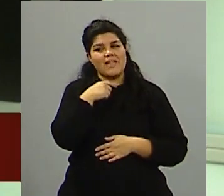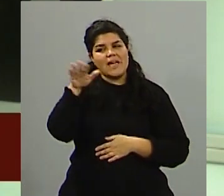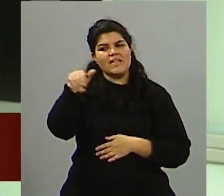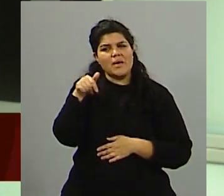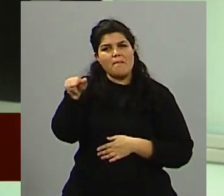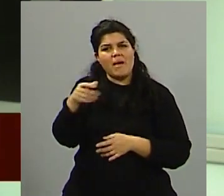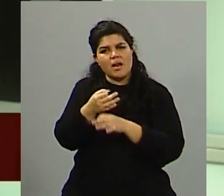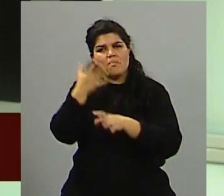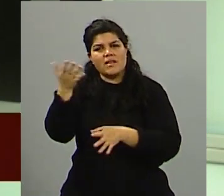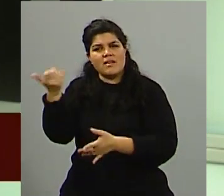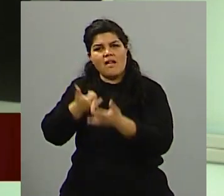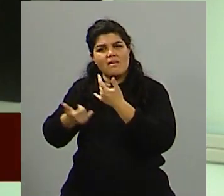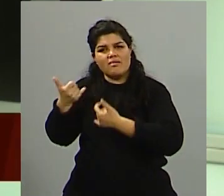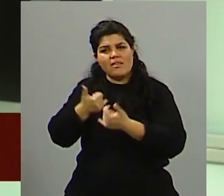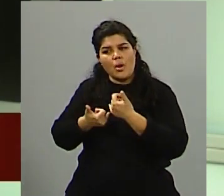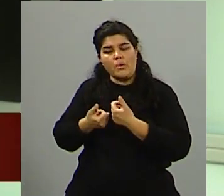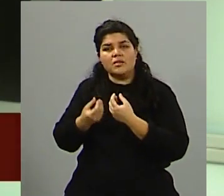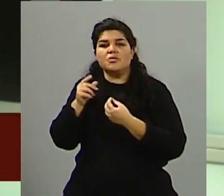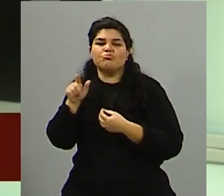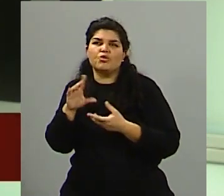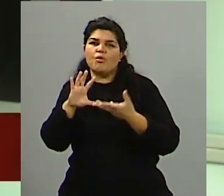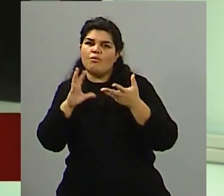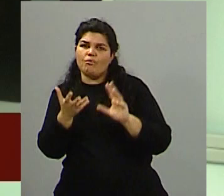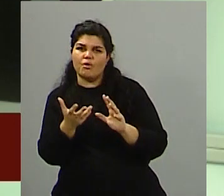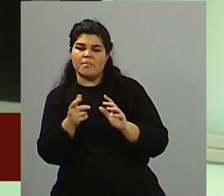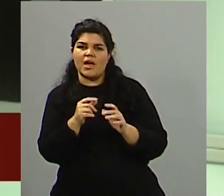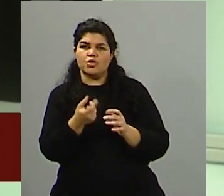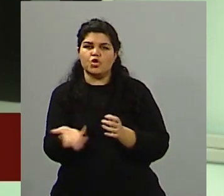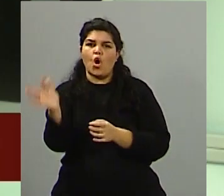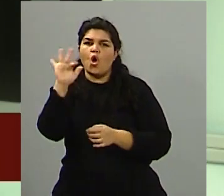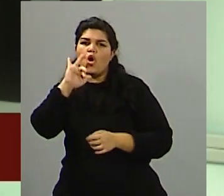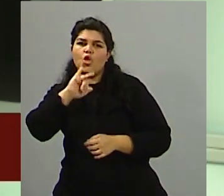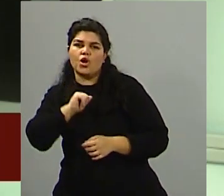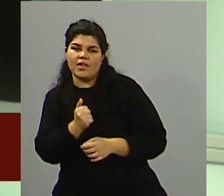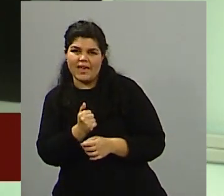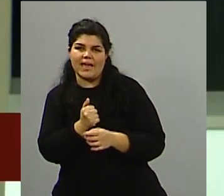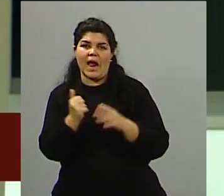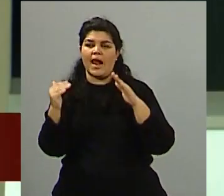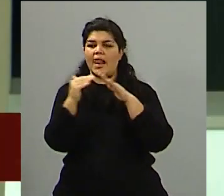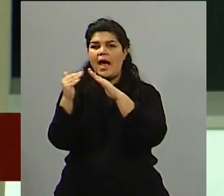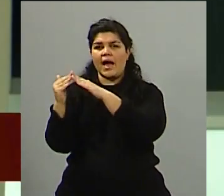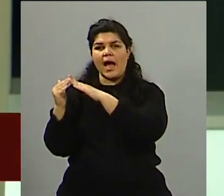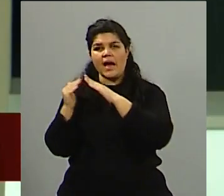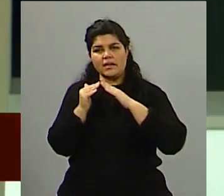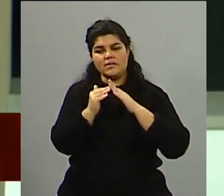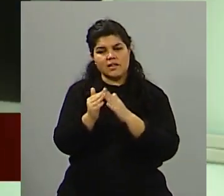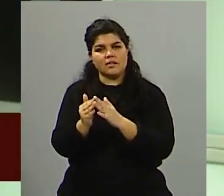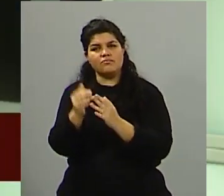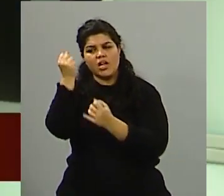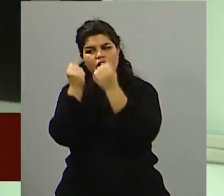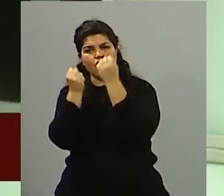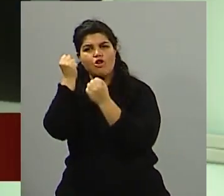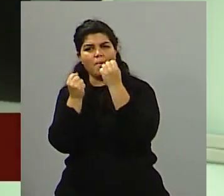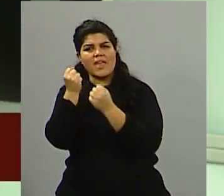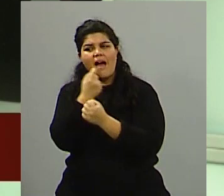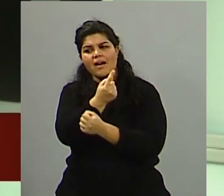economía diaria, de lo que nos preocupa a los argentinos y a las argentinas cada vez que hablamos de economía, porque el tema de inflación es un tema que nos jode y nos preocupa,